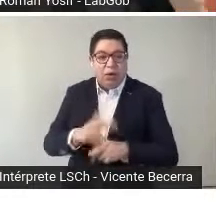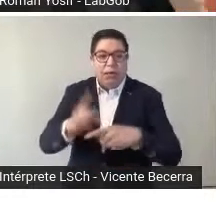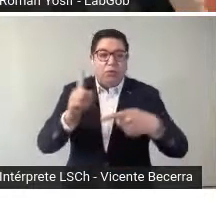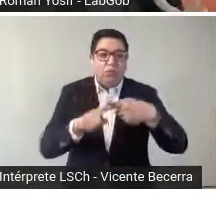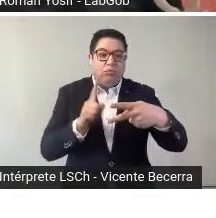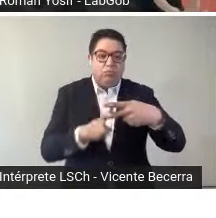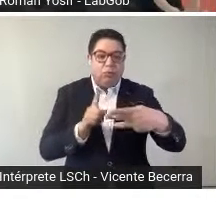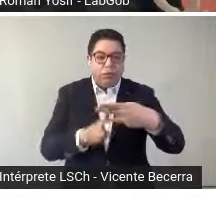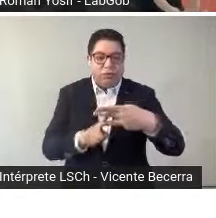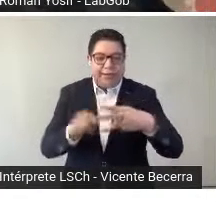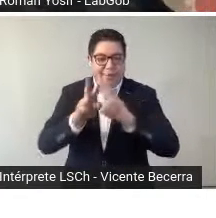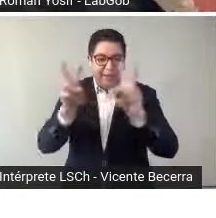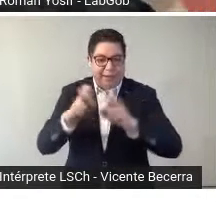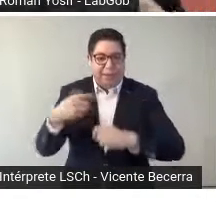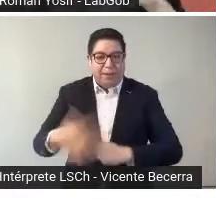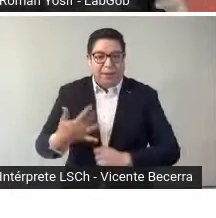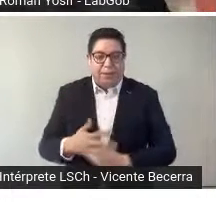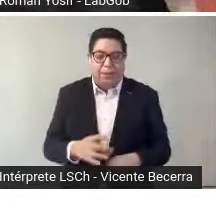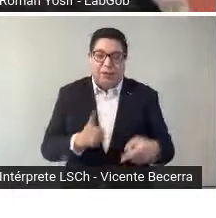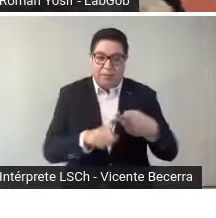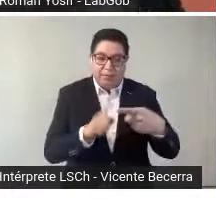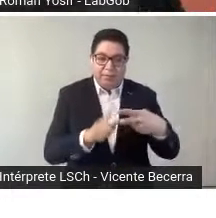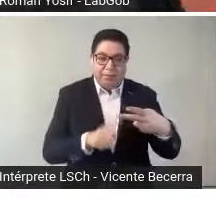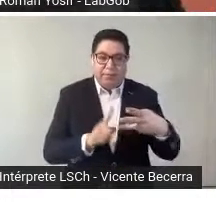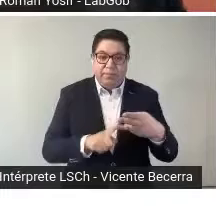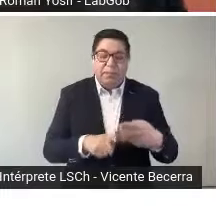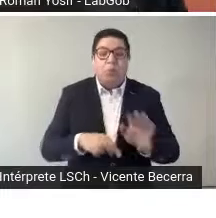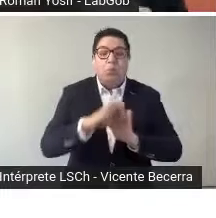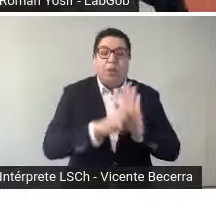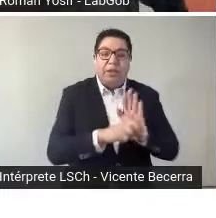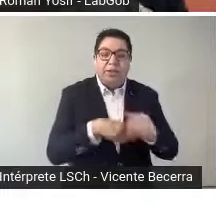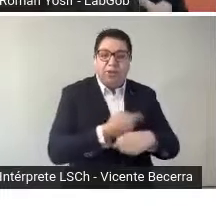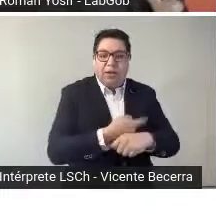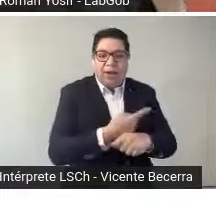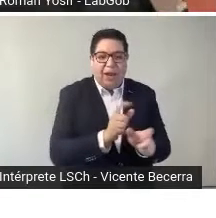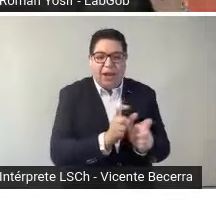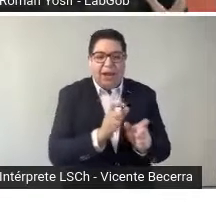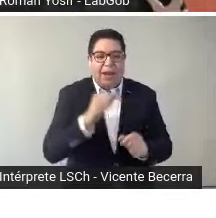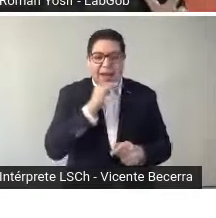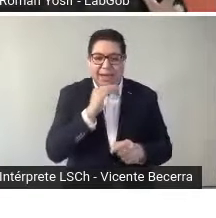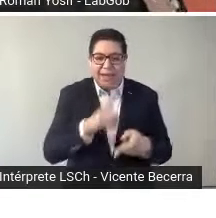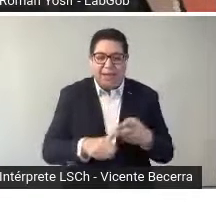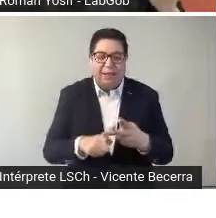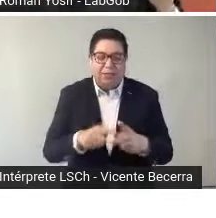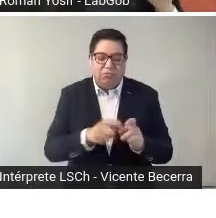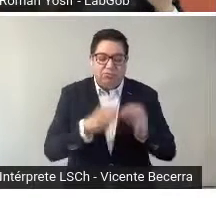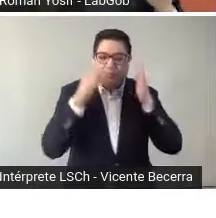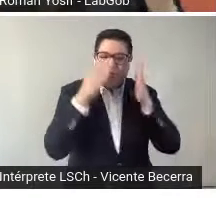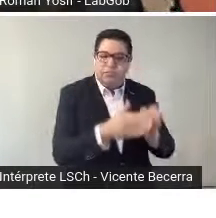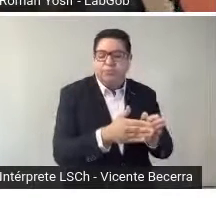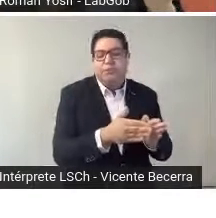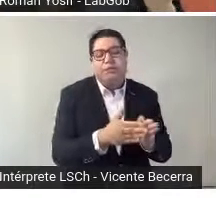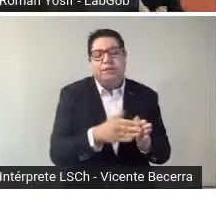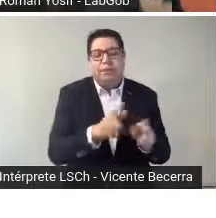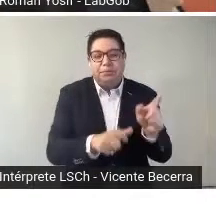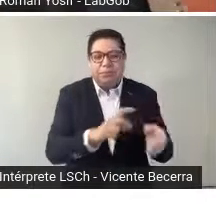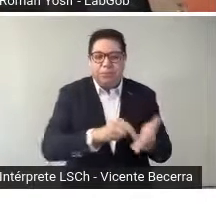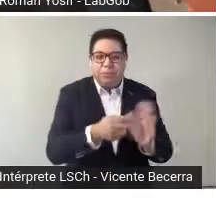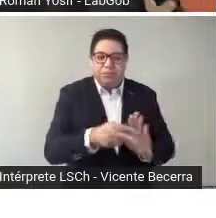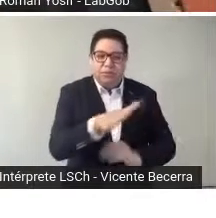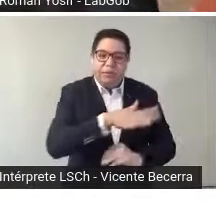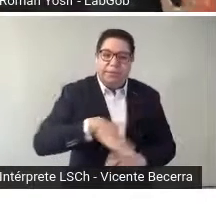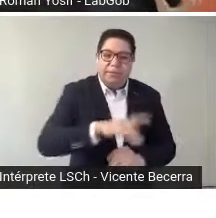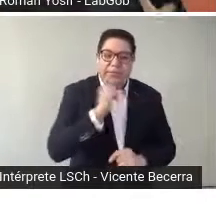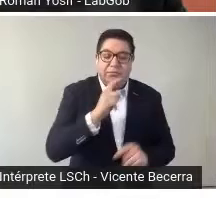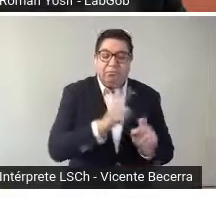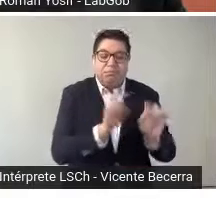3 elementos que son fundamentales. Por un lado, proyectos ágiles, proyectos que nos permiten poner el foco en problemáticas que sean de